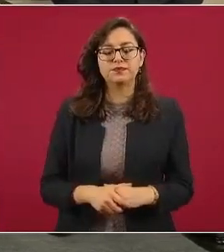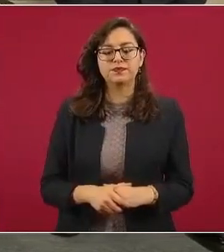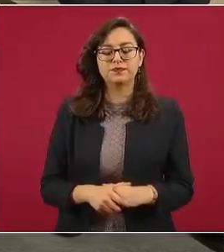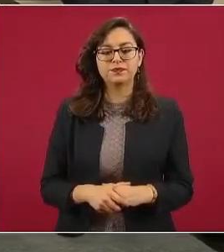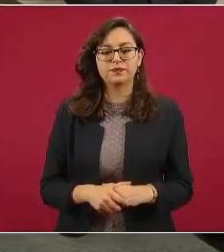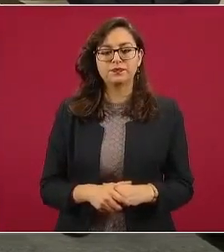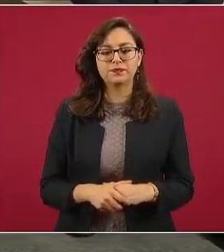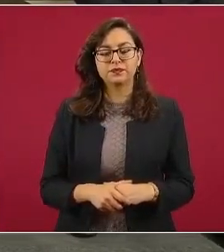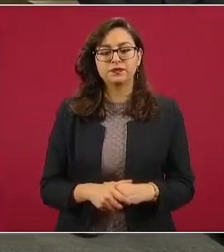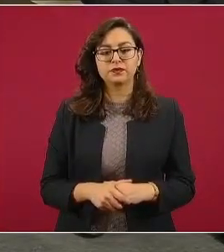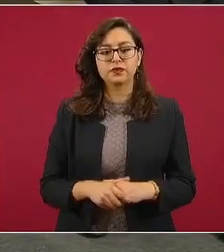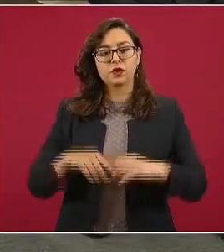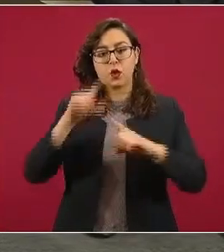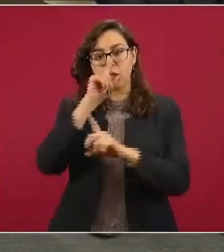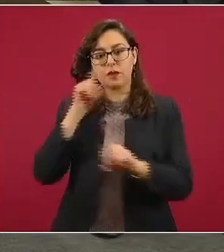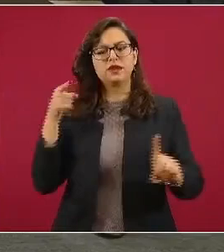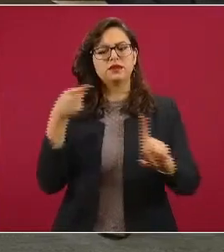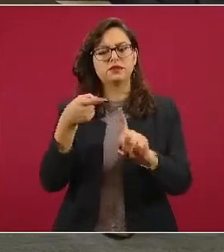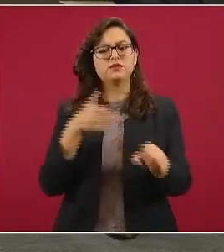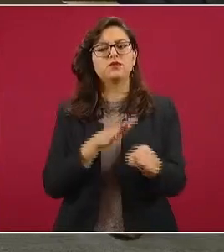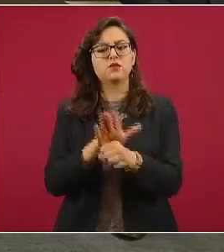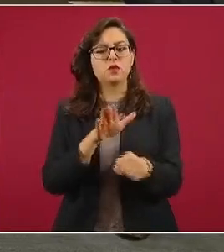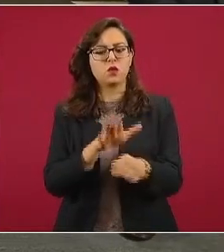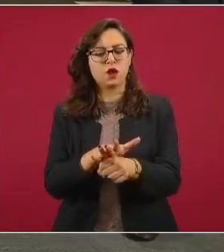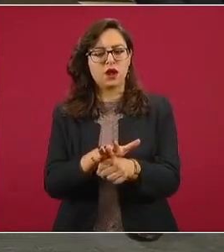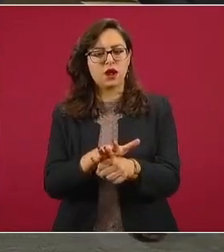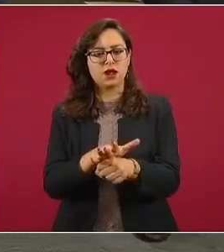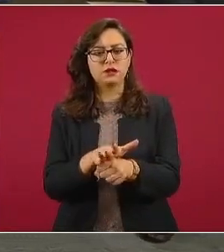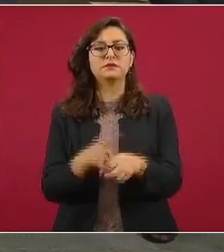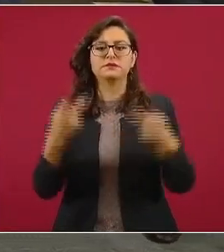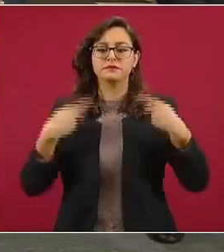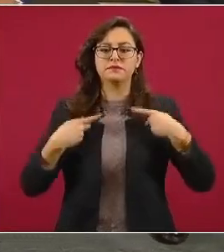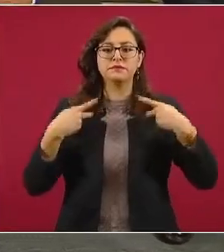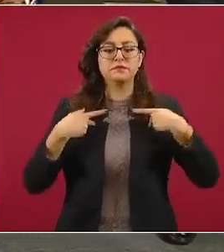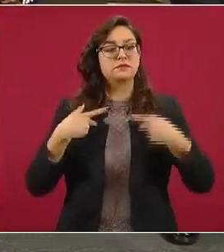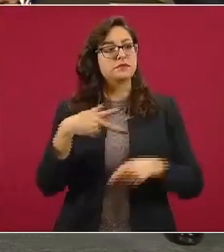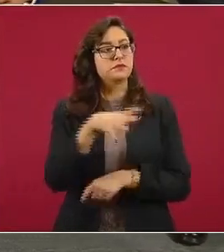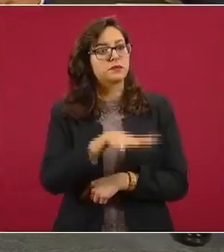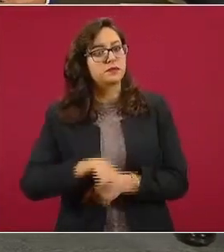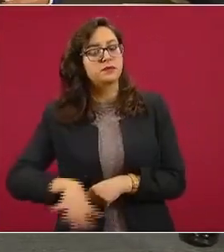garantizar una mejor atención a los